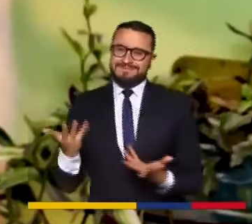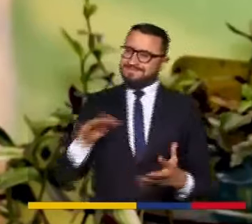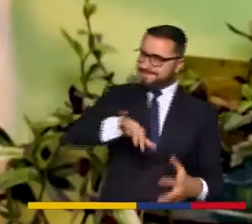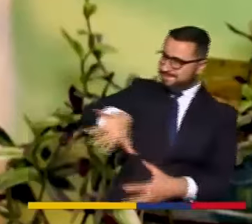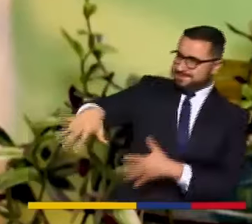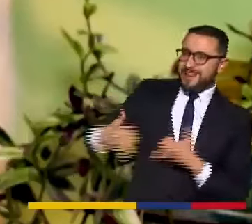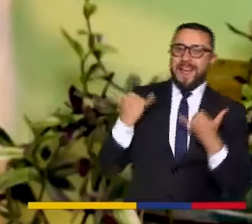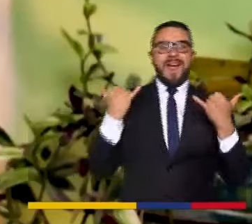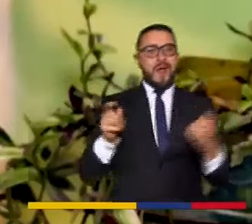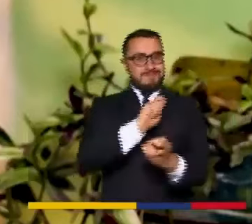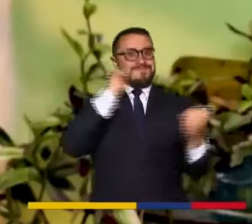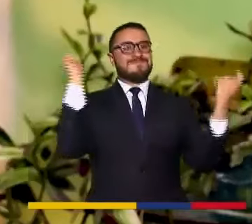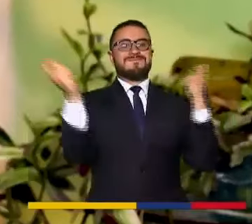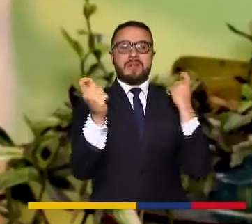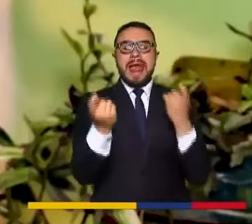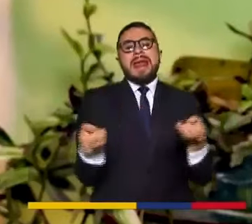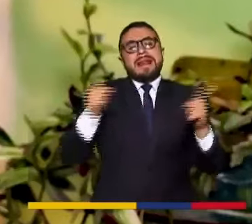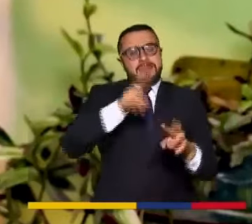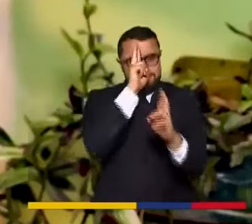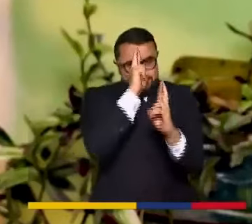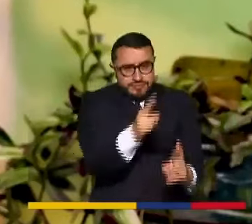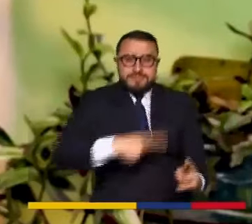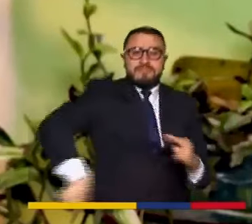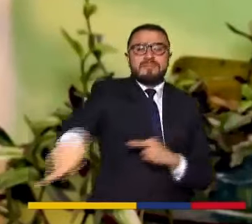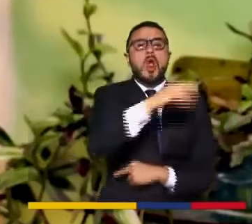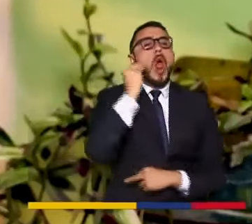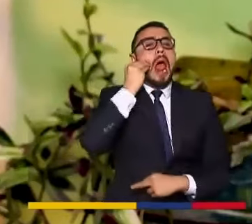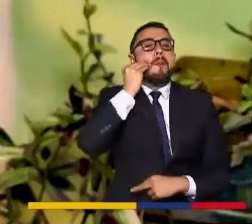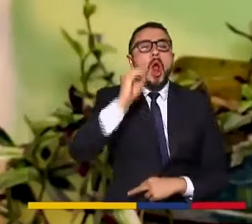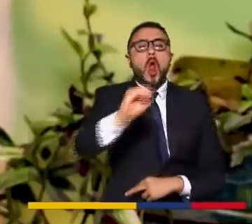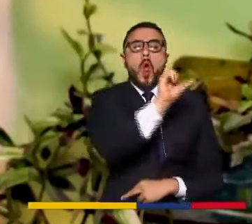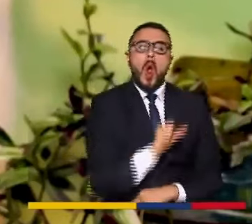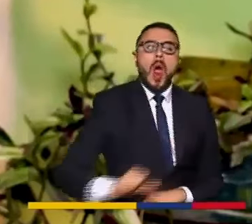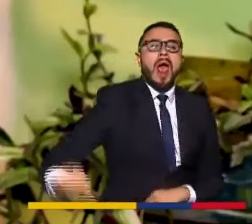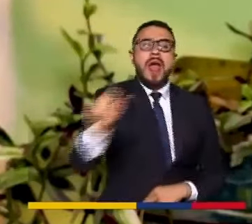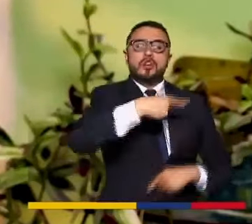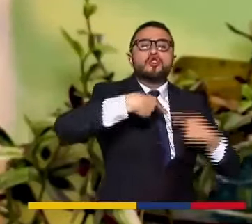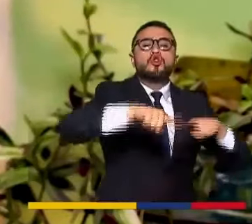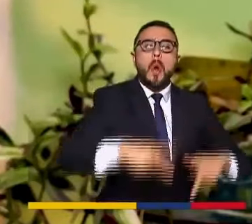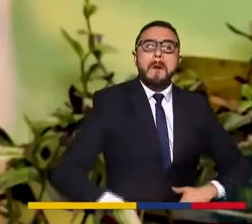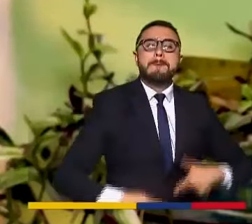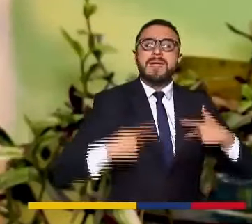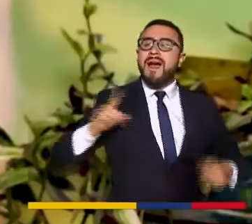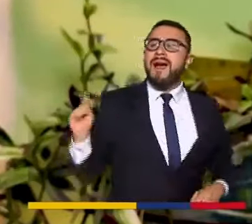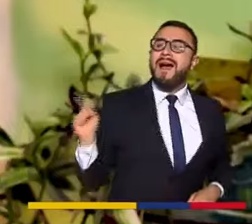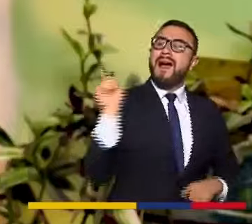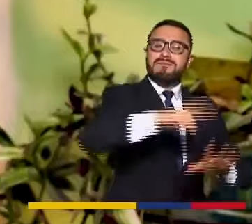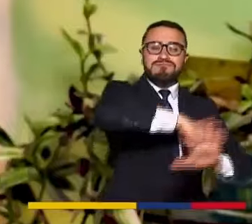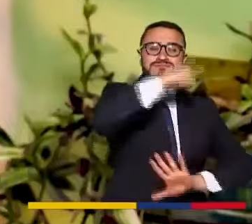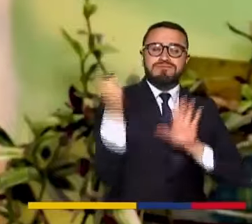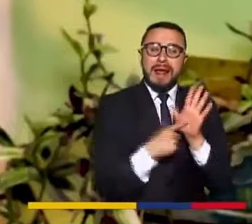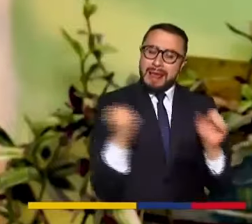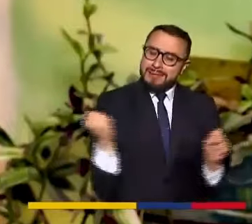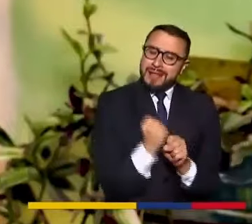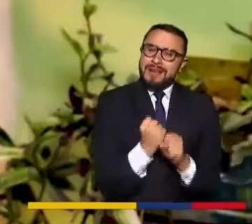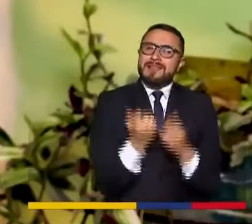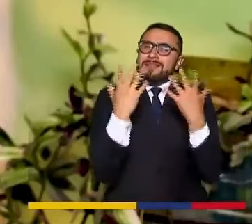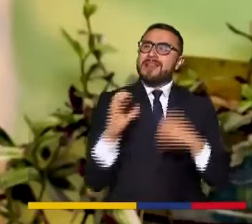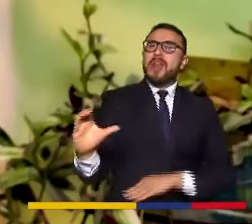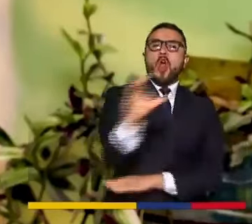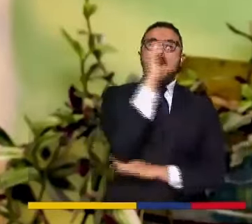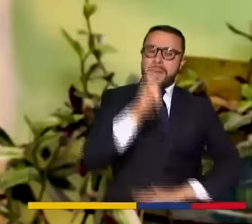y trabajadores de Colombia que con tesón y dignidad han dedicado sus vidas a trabajar y a construir